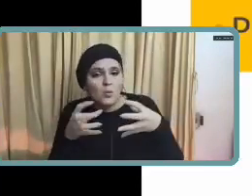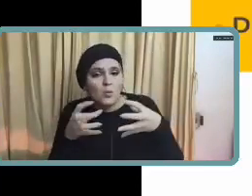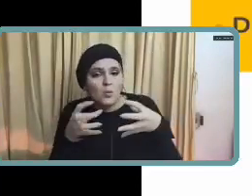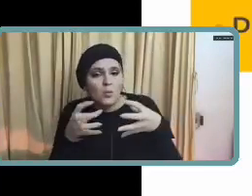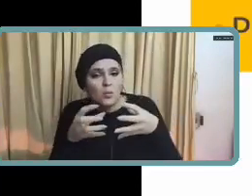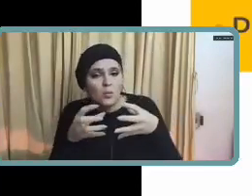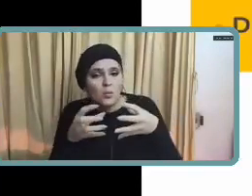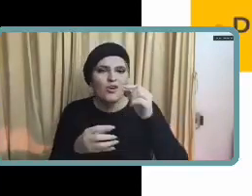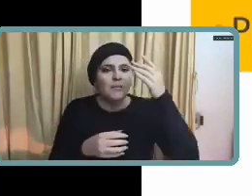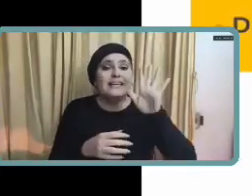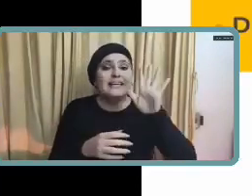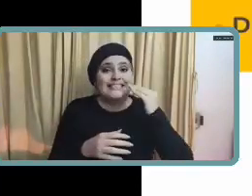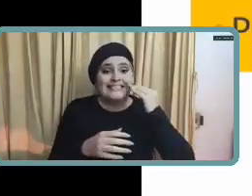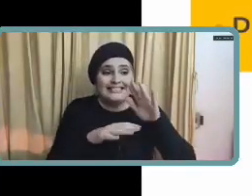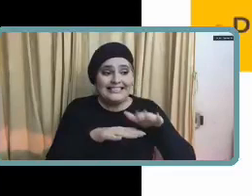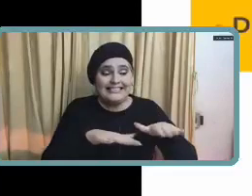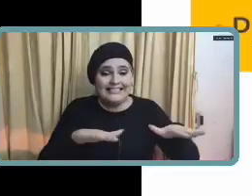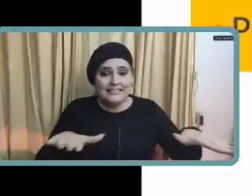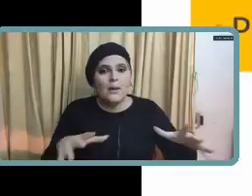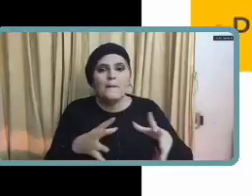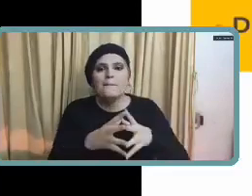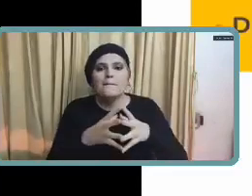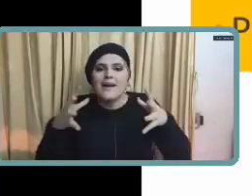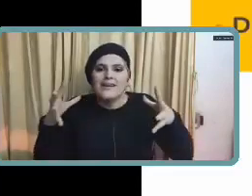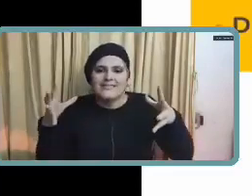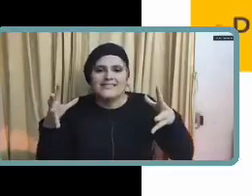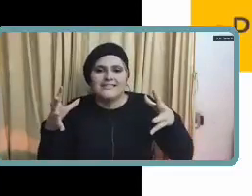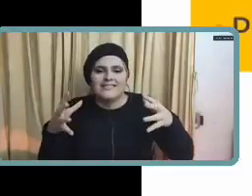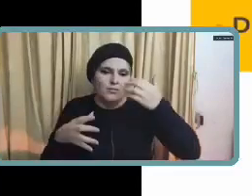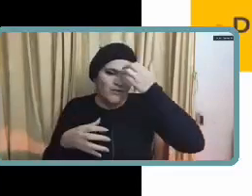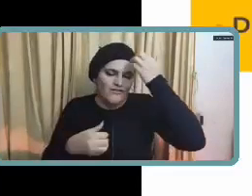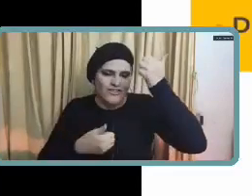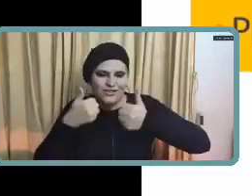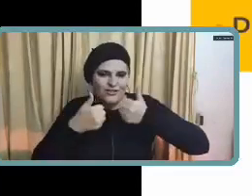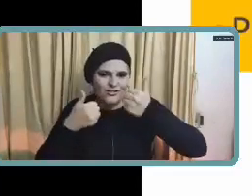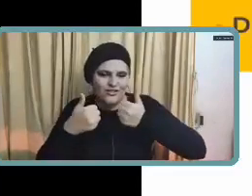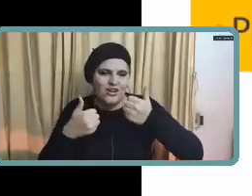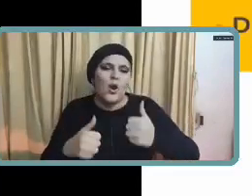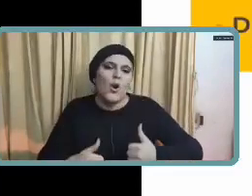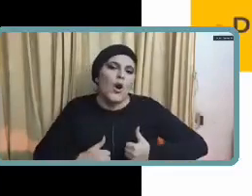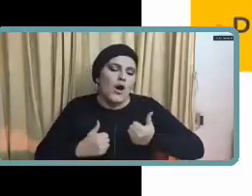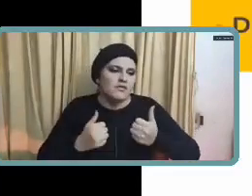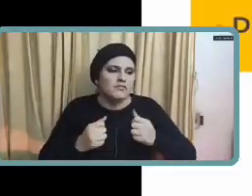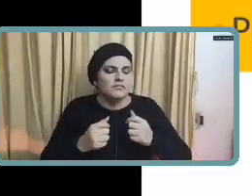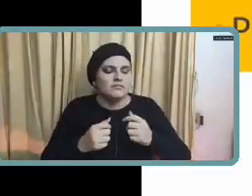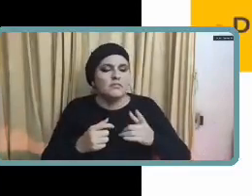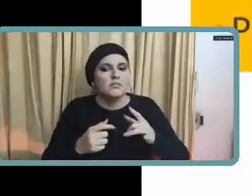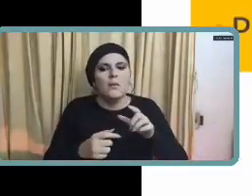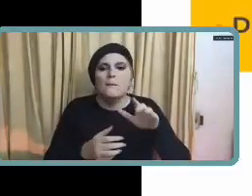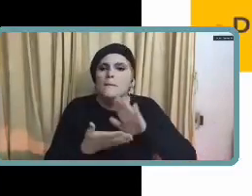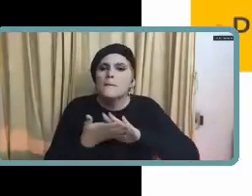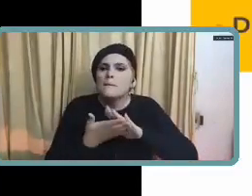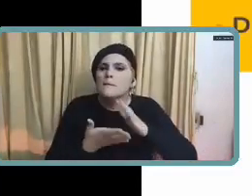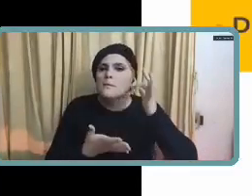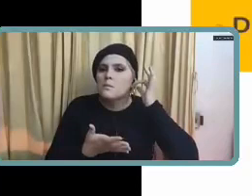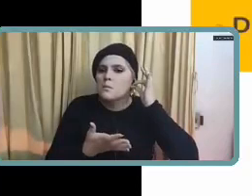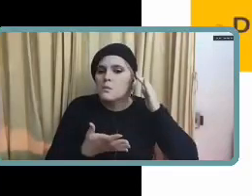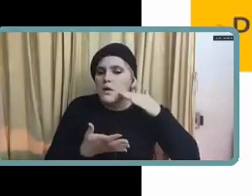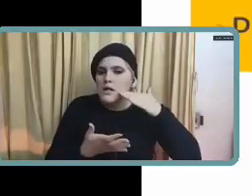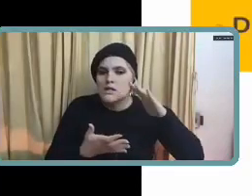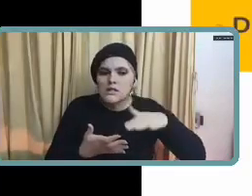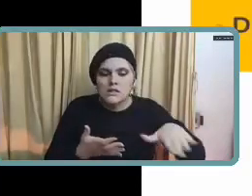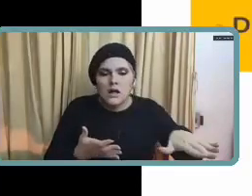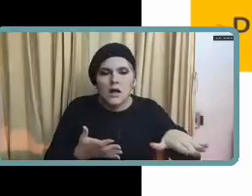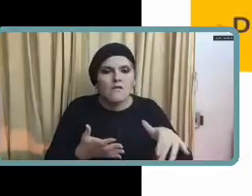tenemos en la medicina infanto-juvenil, y muchas niñas pueden ser mal diagnosticadas